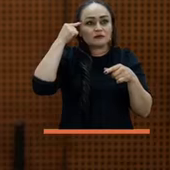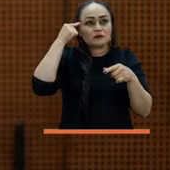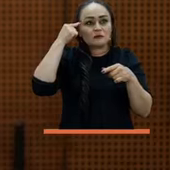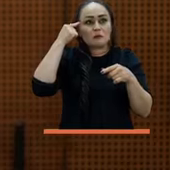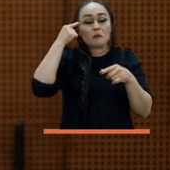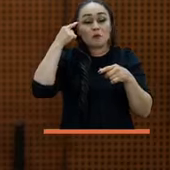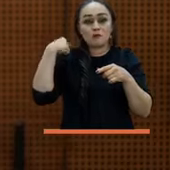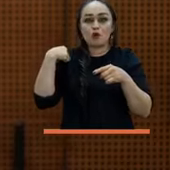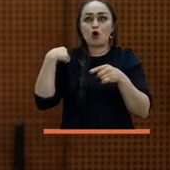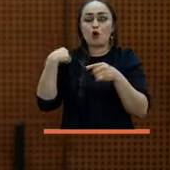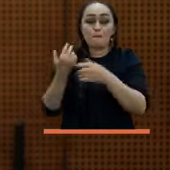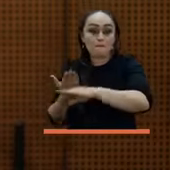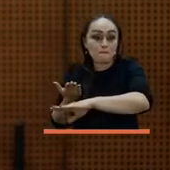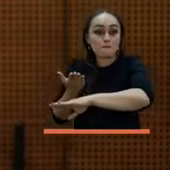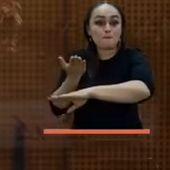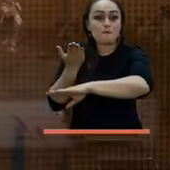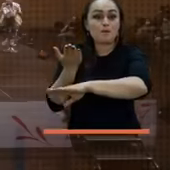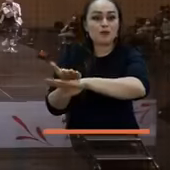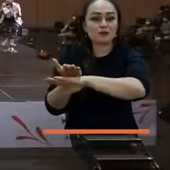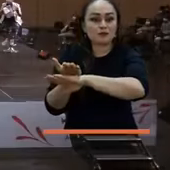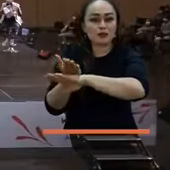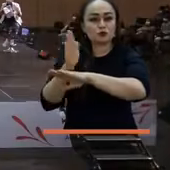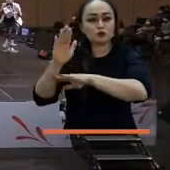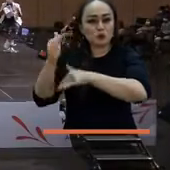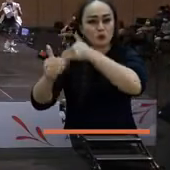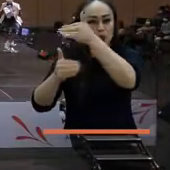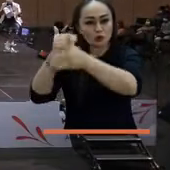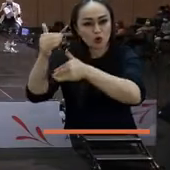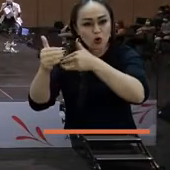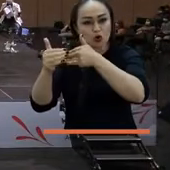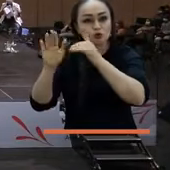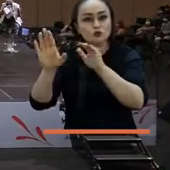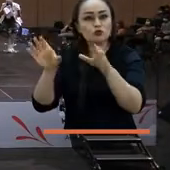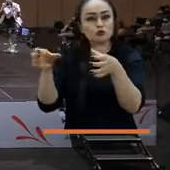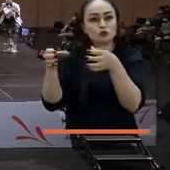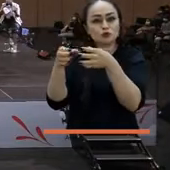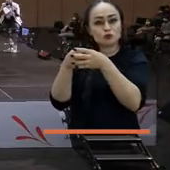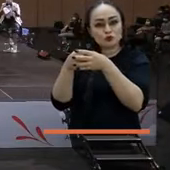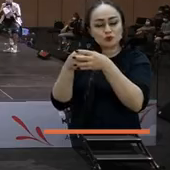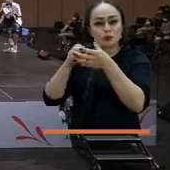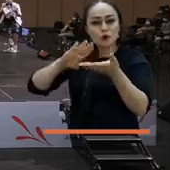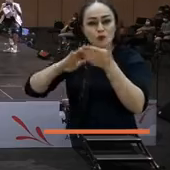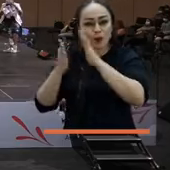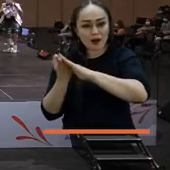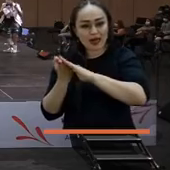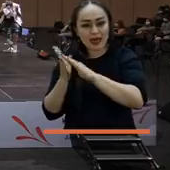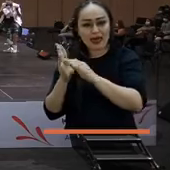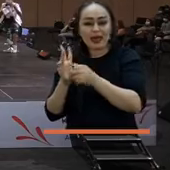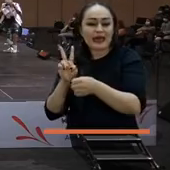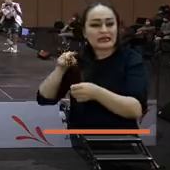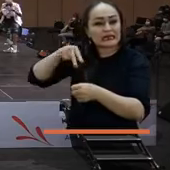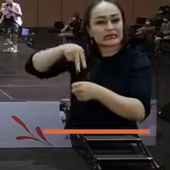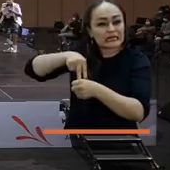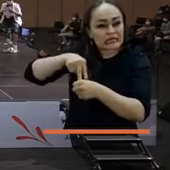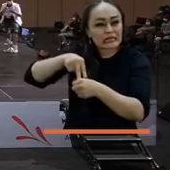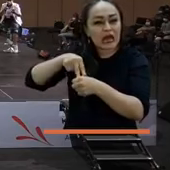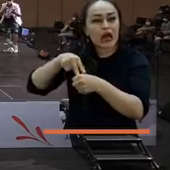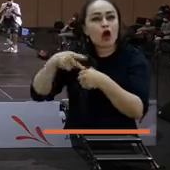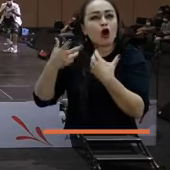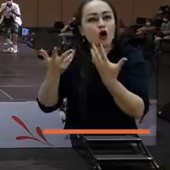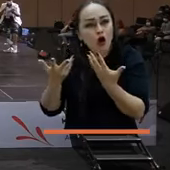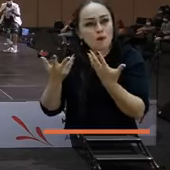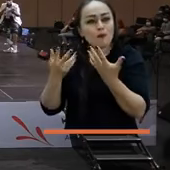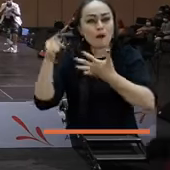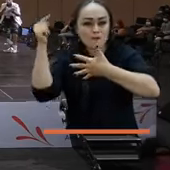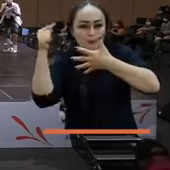toda una propuesta occidental atropellar el proceso organización organizada tengo una comunidad indígena cuáles crees tú que podrían ser